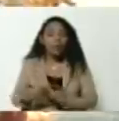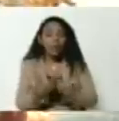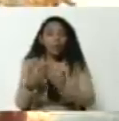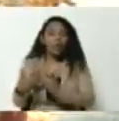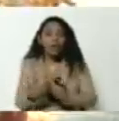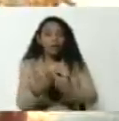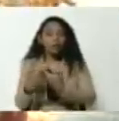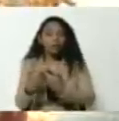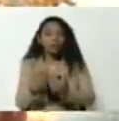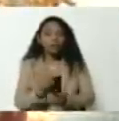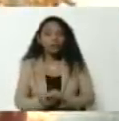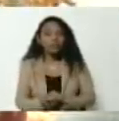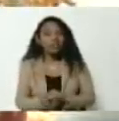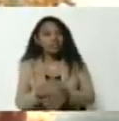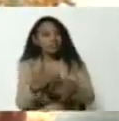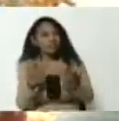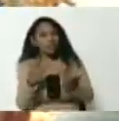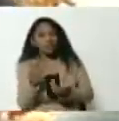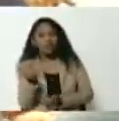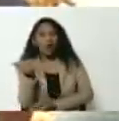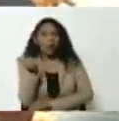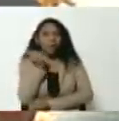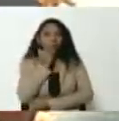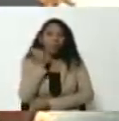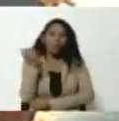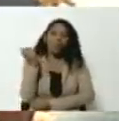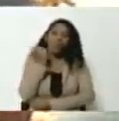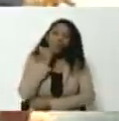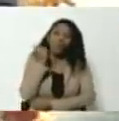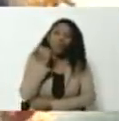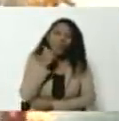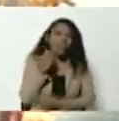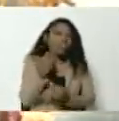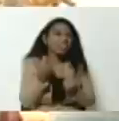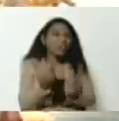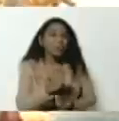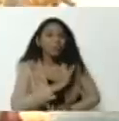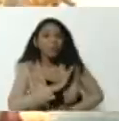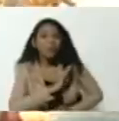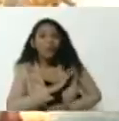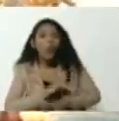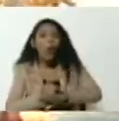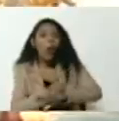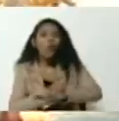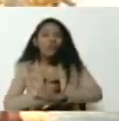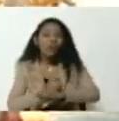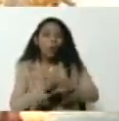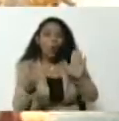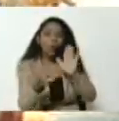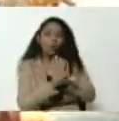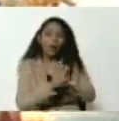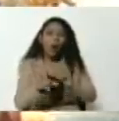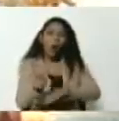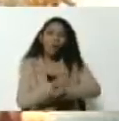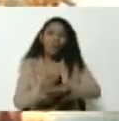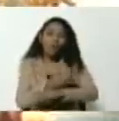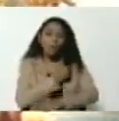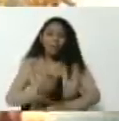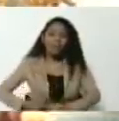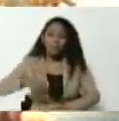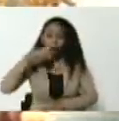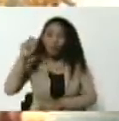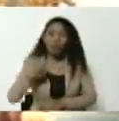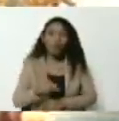de Norteamérica. Imagínense qué nivel de barbaridad. Dinero que le pertenece a un gobierno legítimo, como es el gobierno del presidente